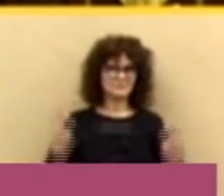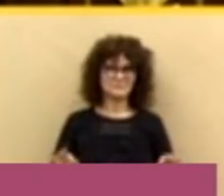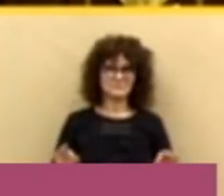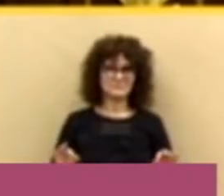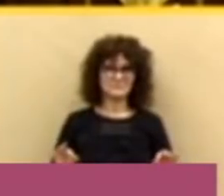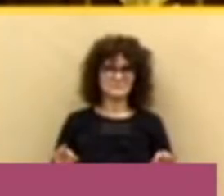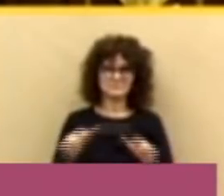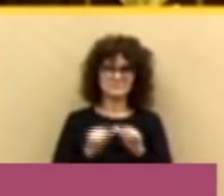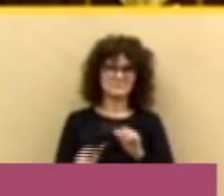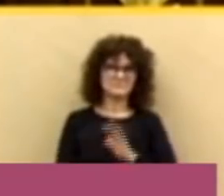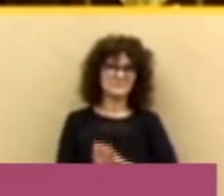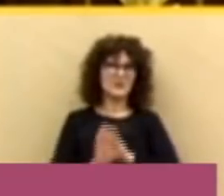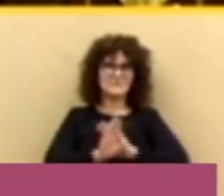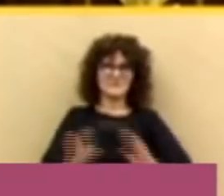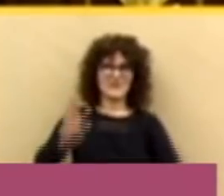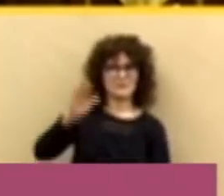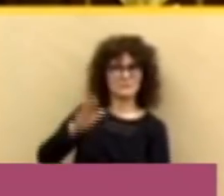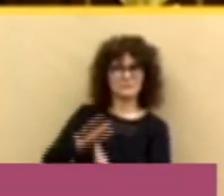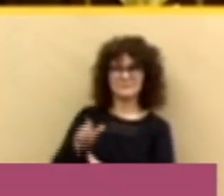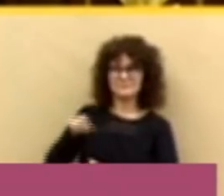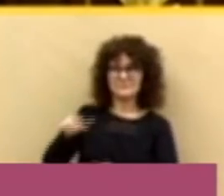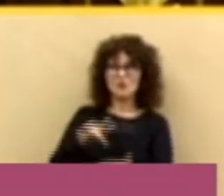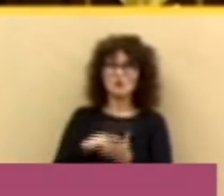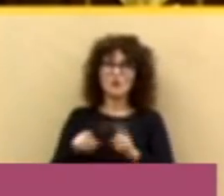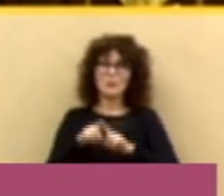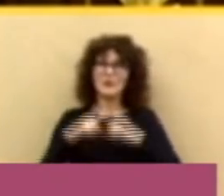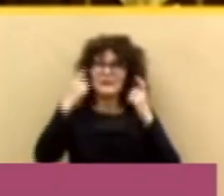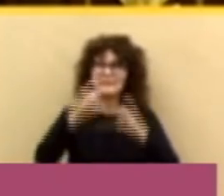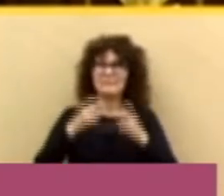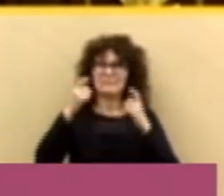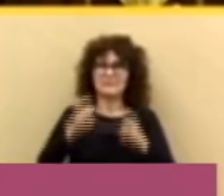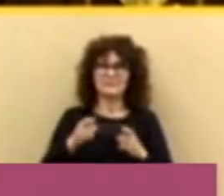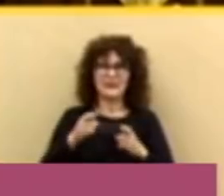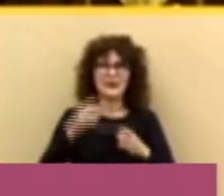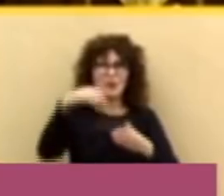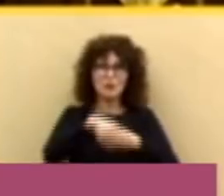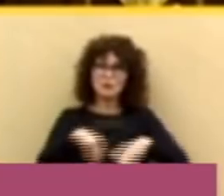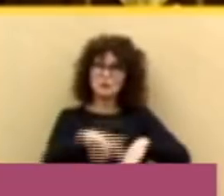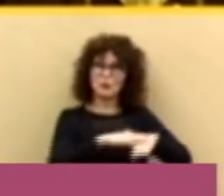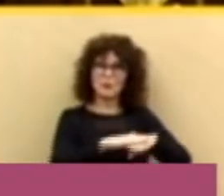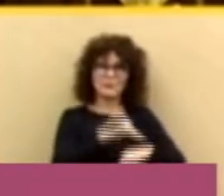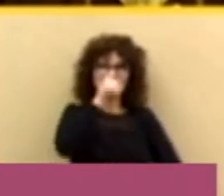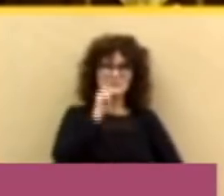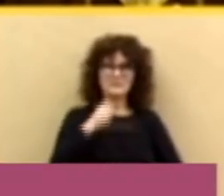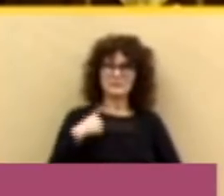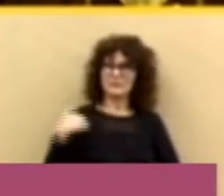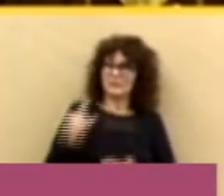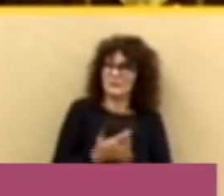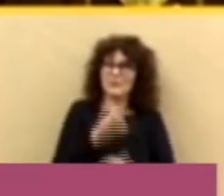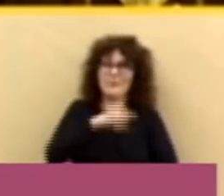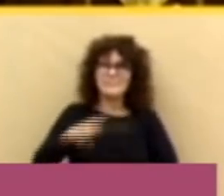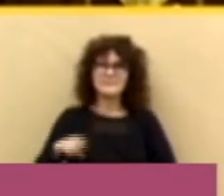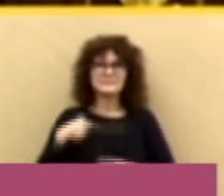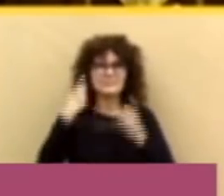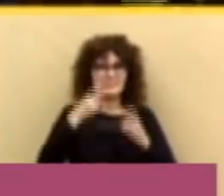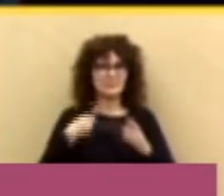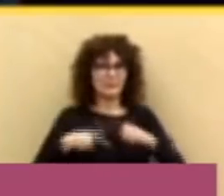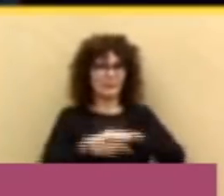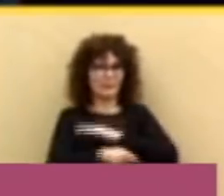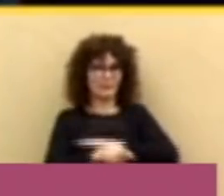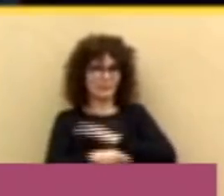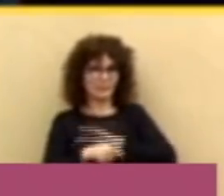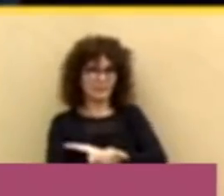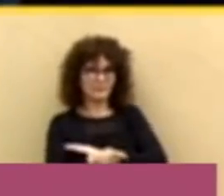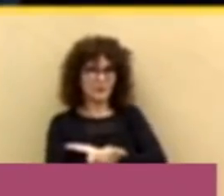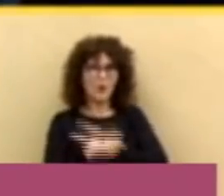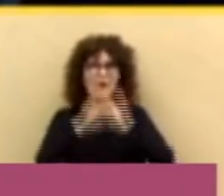Víctor Frankenstein para suturar las cicatrices que se estaban abriendo en el gobierno de Sánchez en los últimos meses. Ha llegado al auxilio de la criatura en su